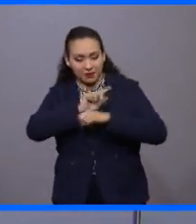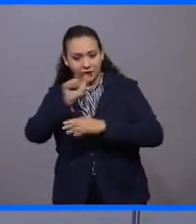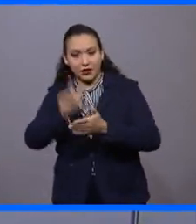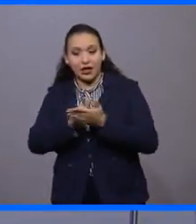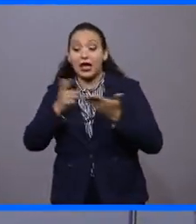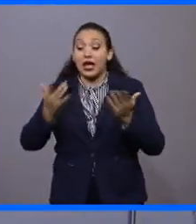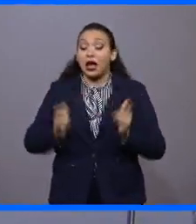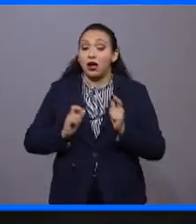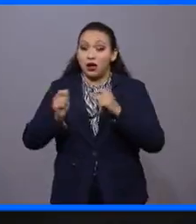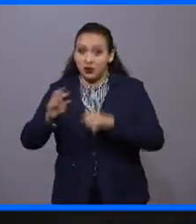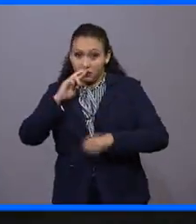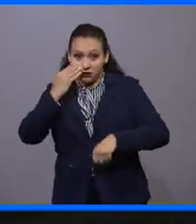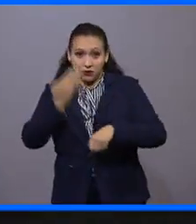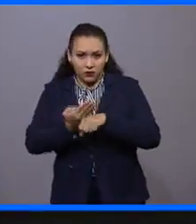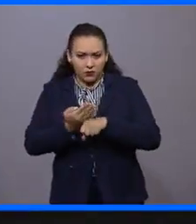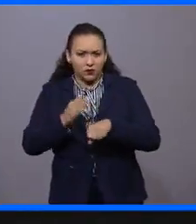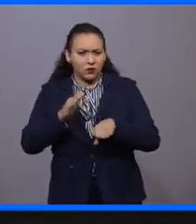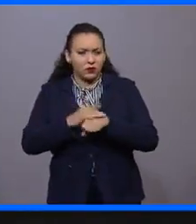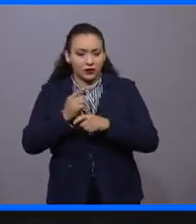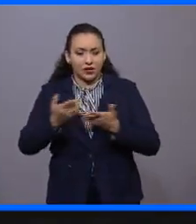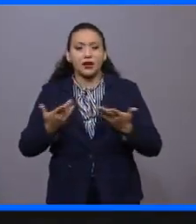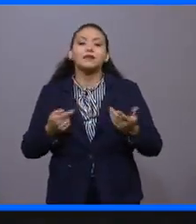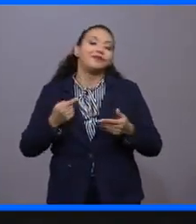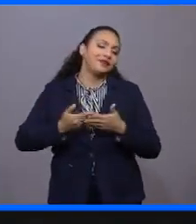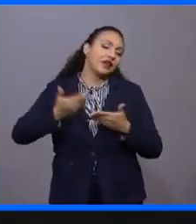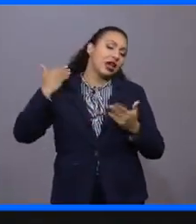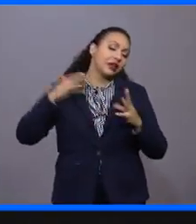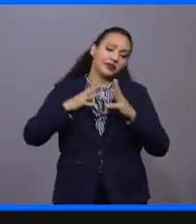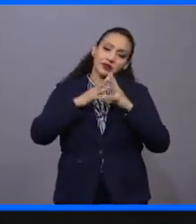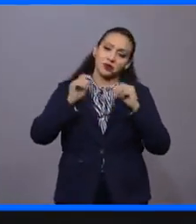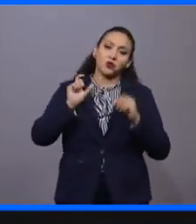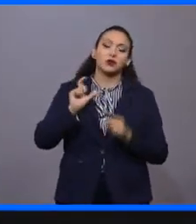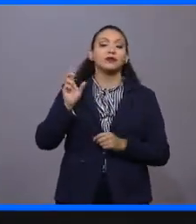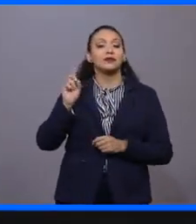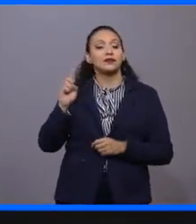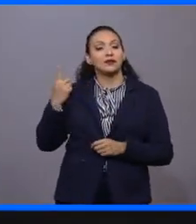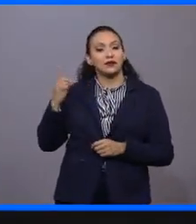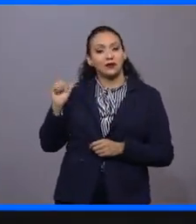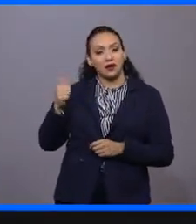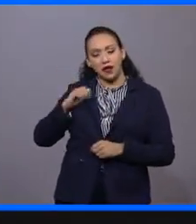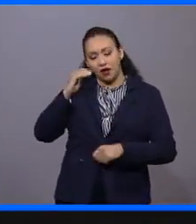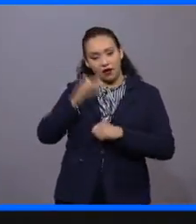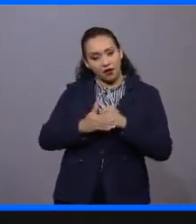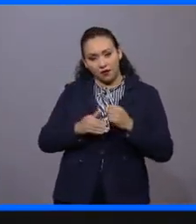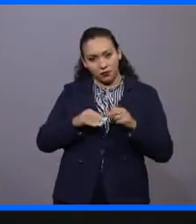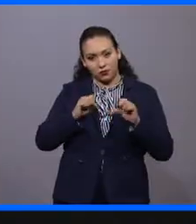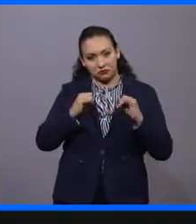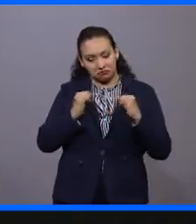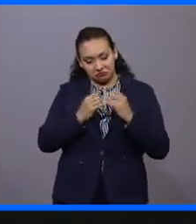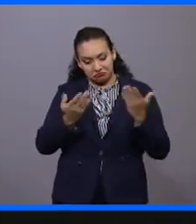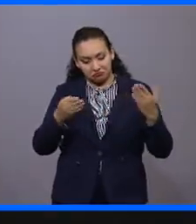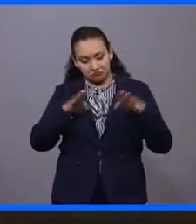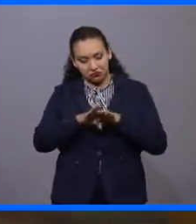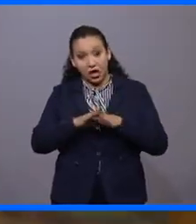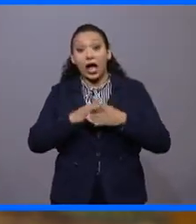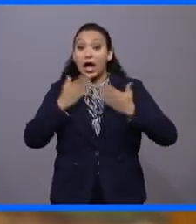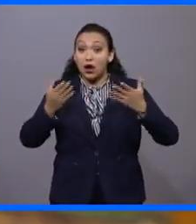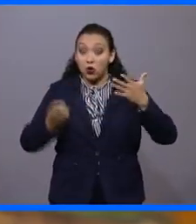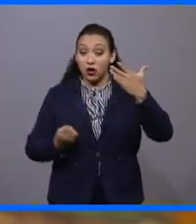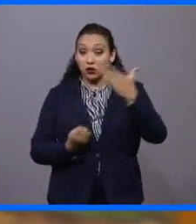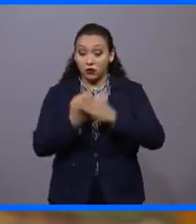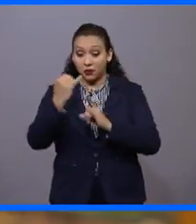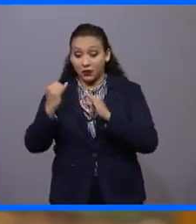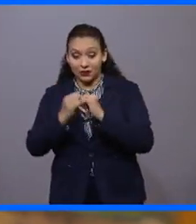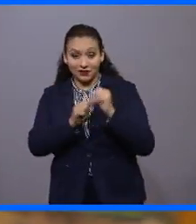de su competencia, con motivo de su extinción el pasado 31 de agosto. Una vez instalados tanto el nuevo órgano